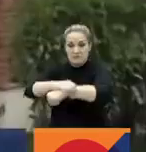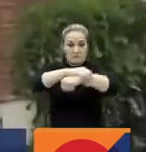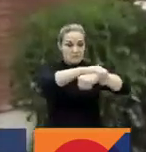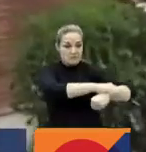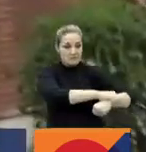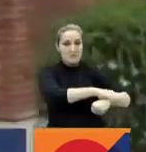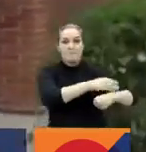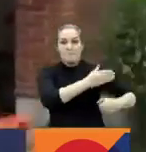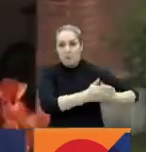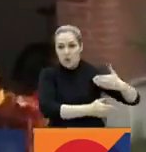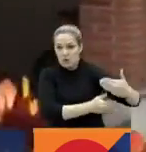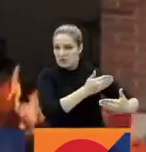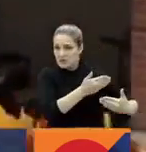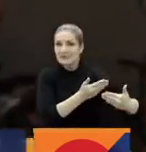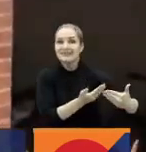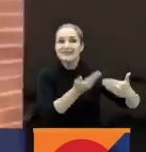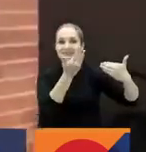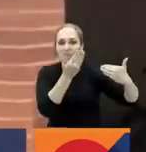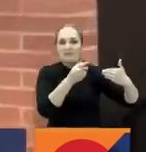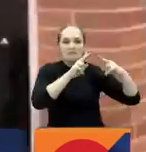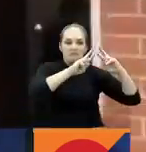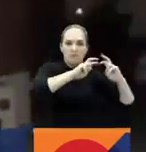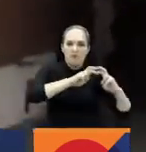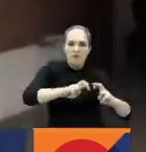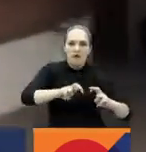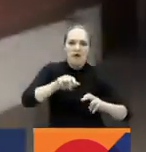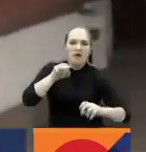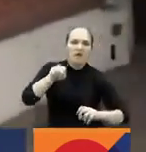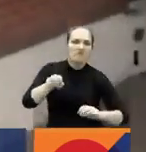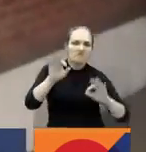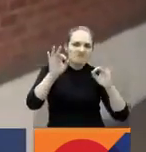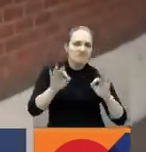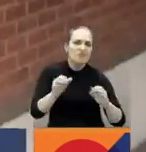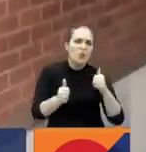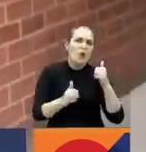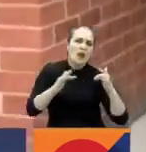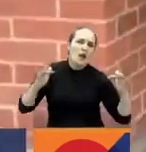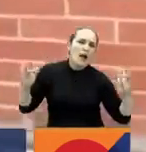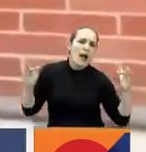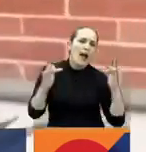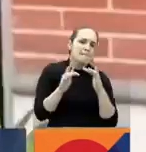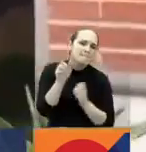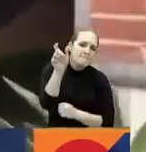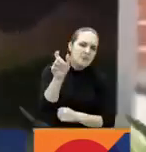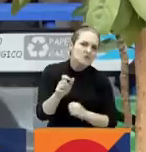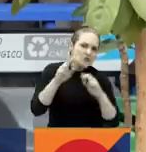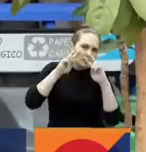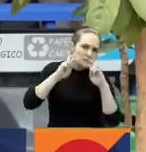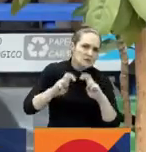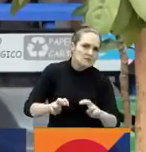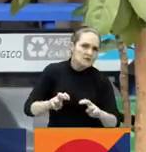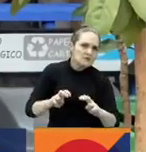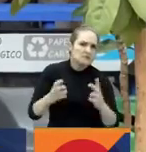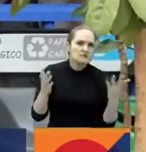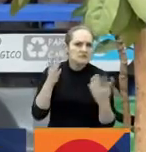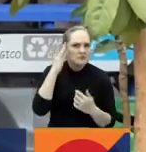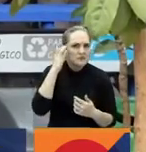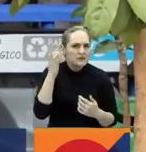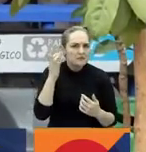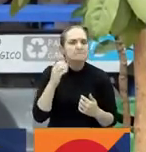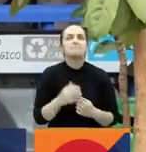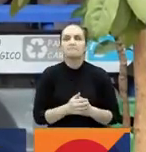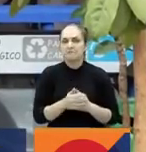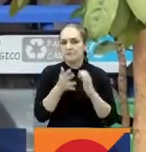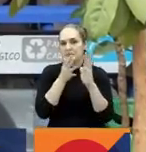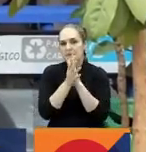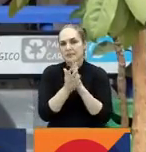es el procedimiento que permitirá determinar cuál es la calificación jurídica por el cual se está investigando a Darío Arias Carvajal. Radio